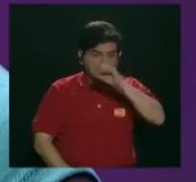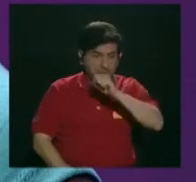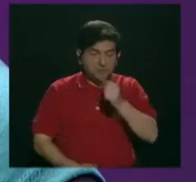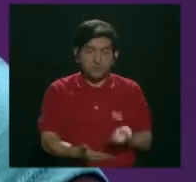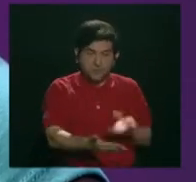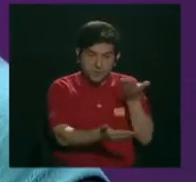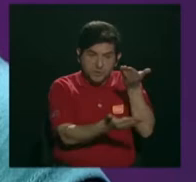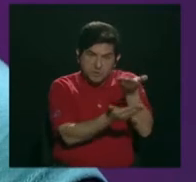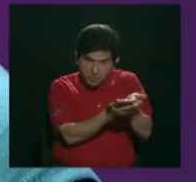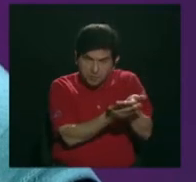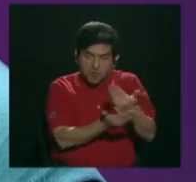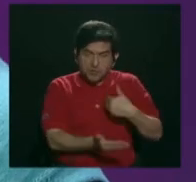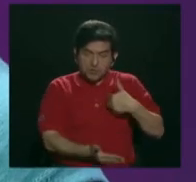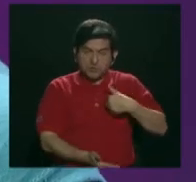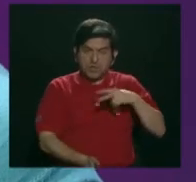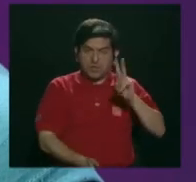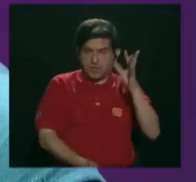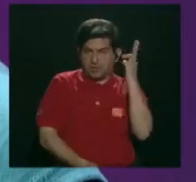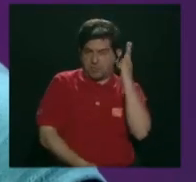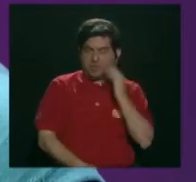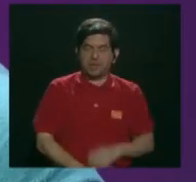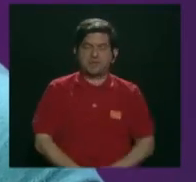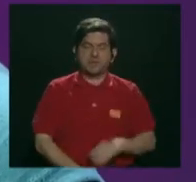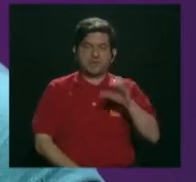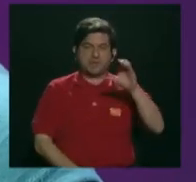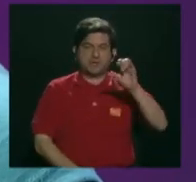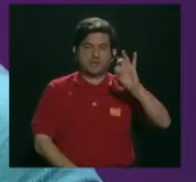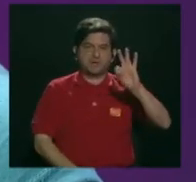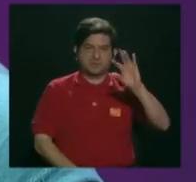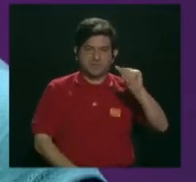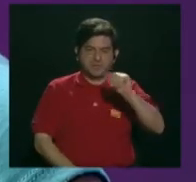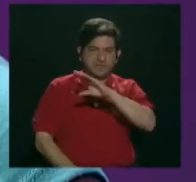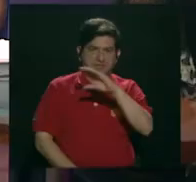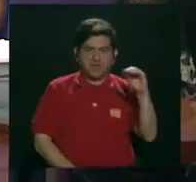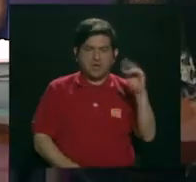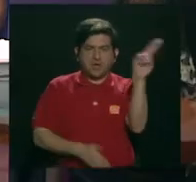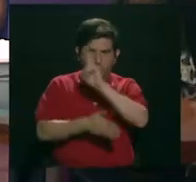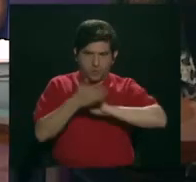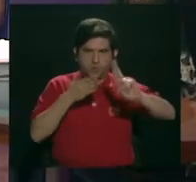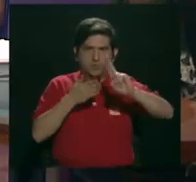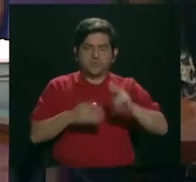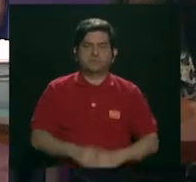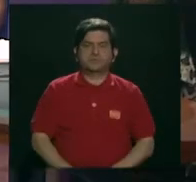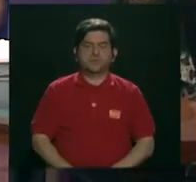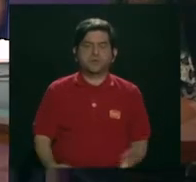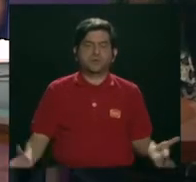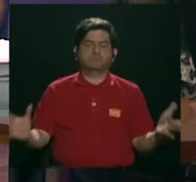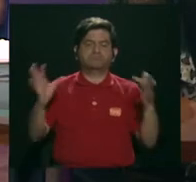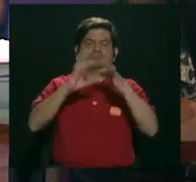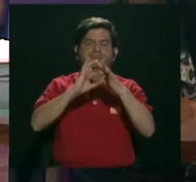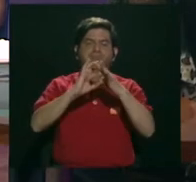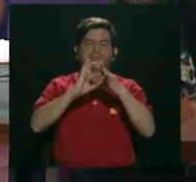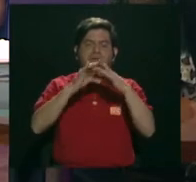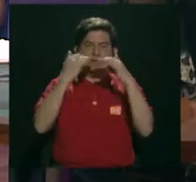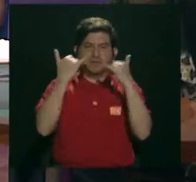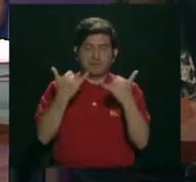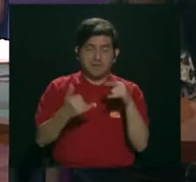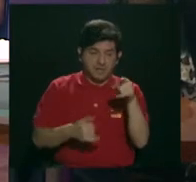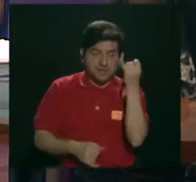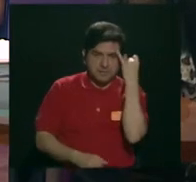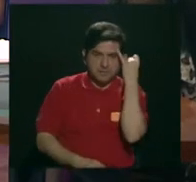del proyecto que tenían las compañeras del CITA y la universidad, se conjuntó porque ya es una